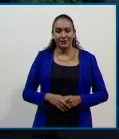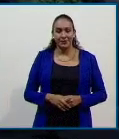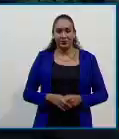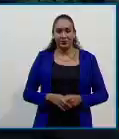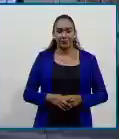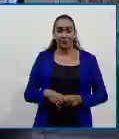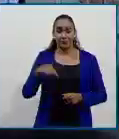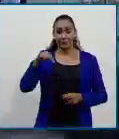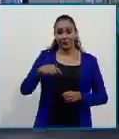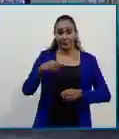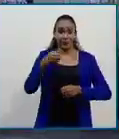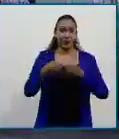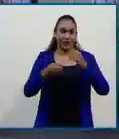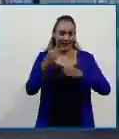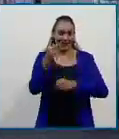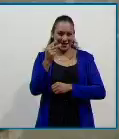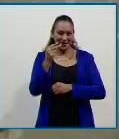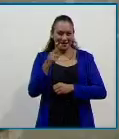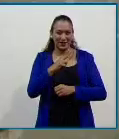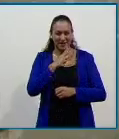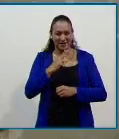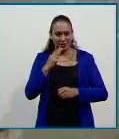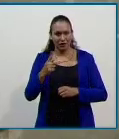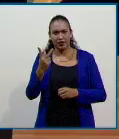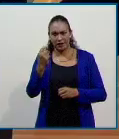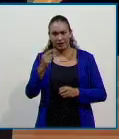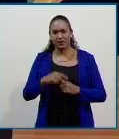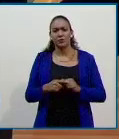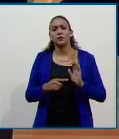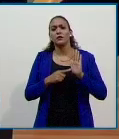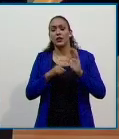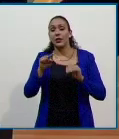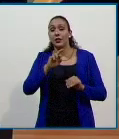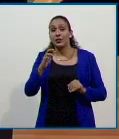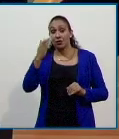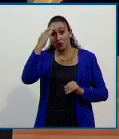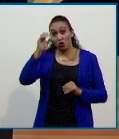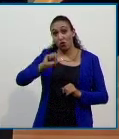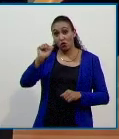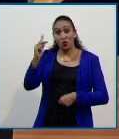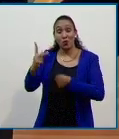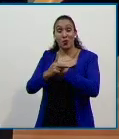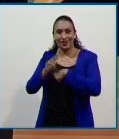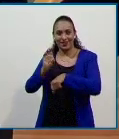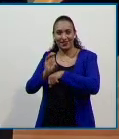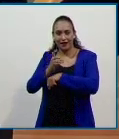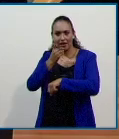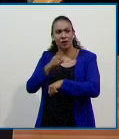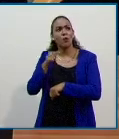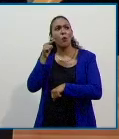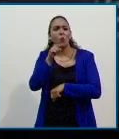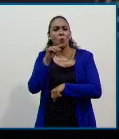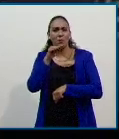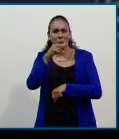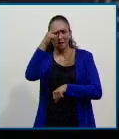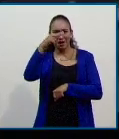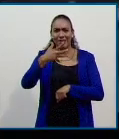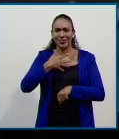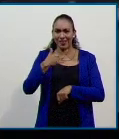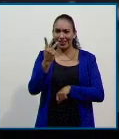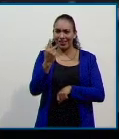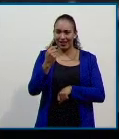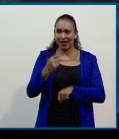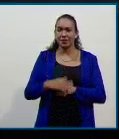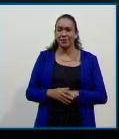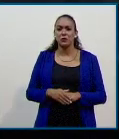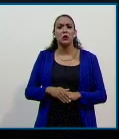El canal del Poder Judicial de la Federación, Justicia TV, fue reconocido por formar parte del esfuerzo institucional promovido